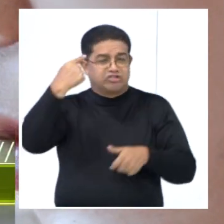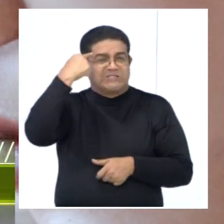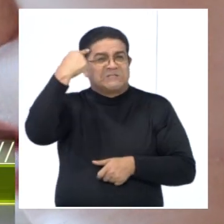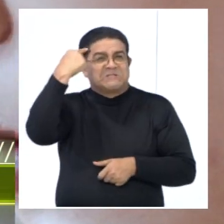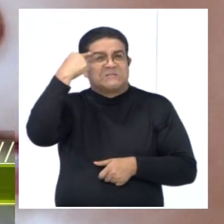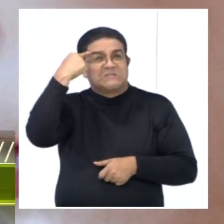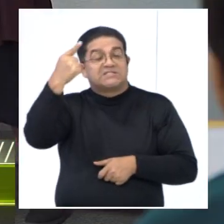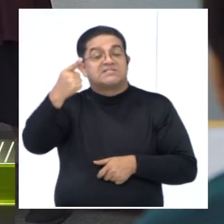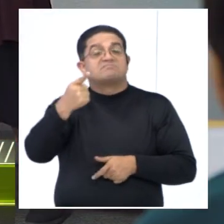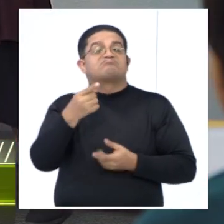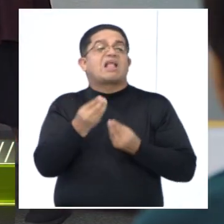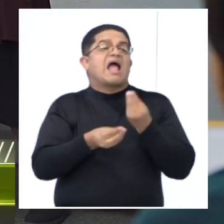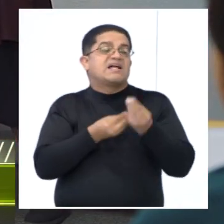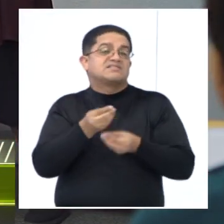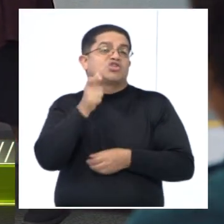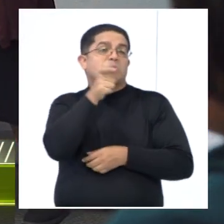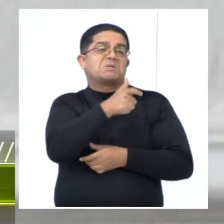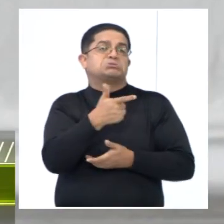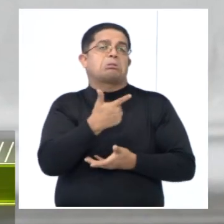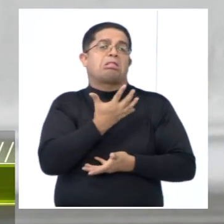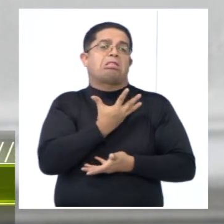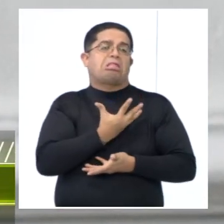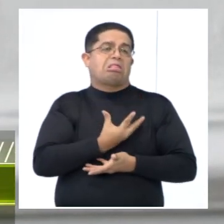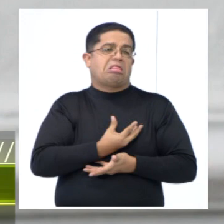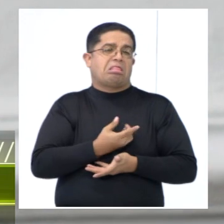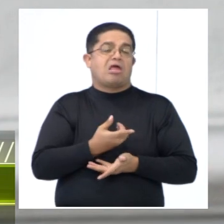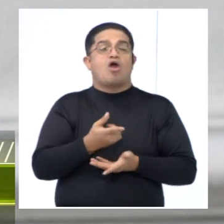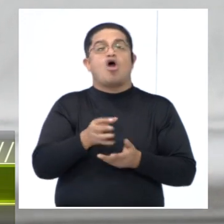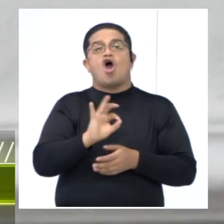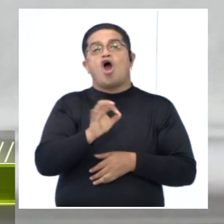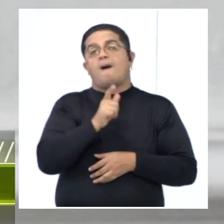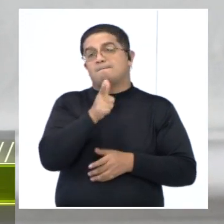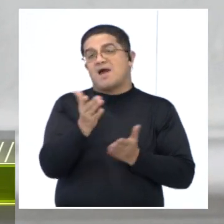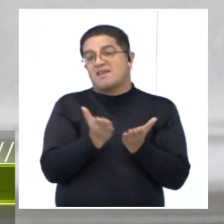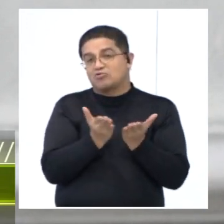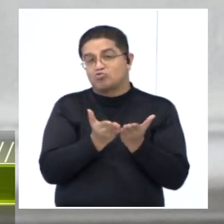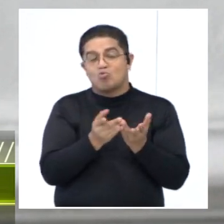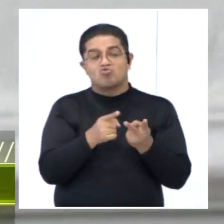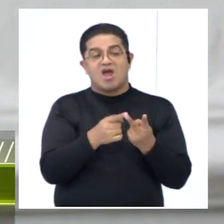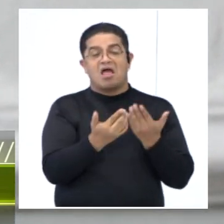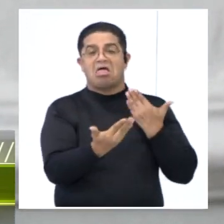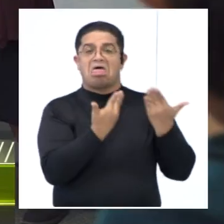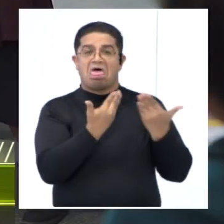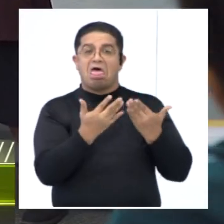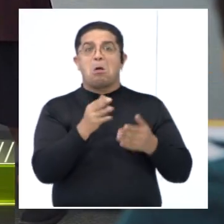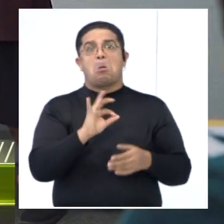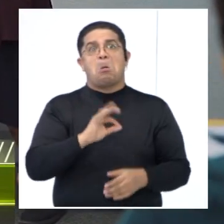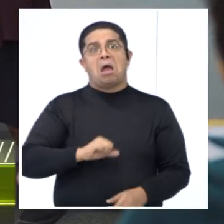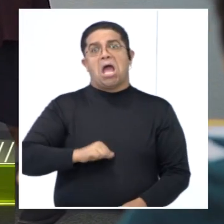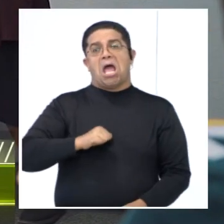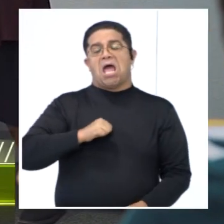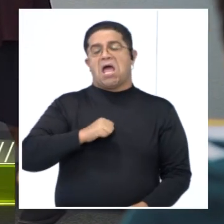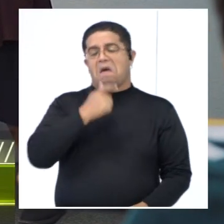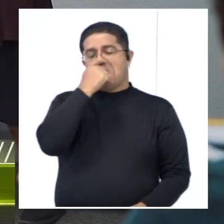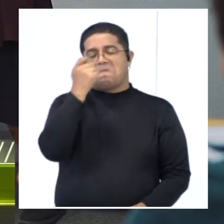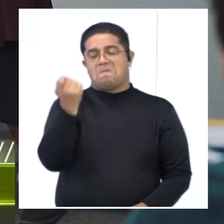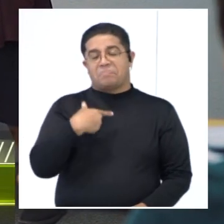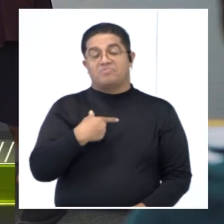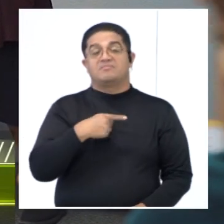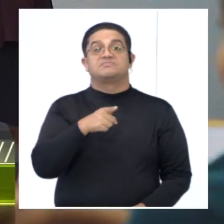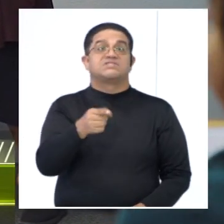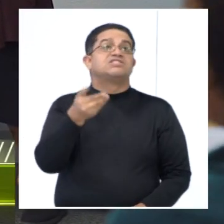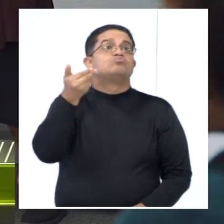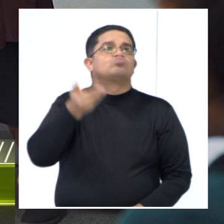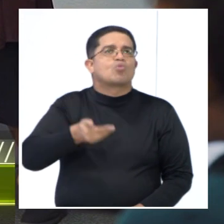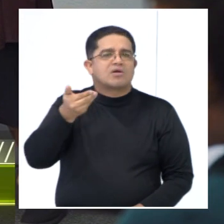afectando el rendimiento académico, las relaciones interpersonales y la autoestima de la víctima. Es fundamental abordar el bullying de